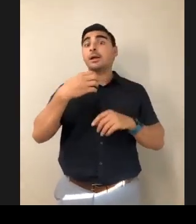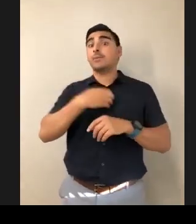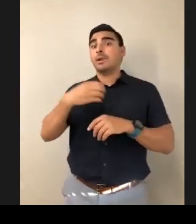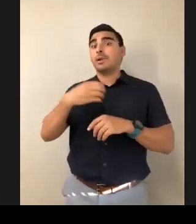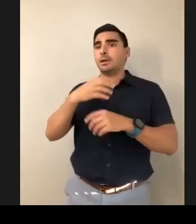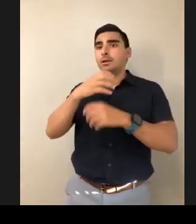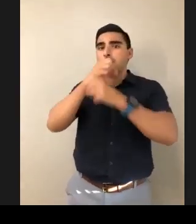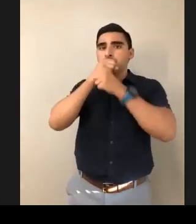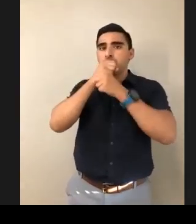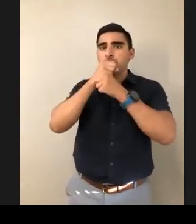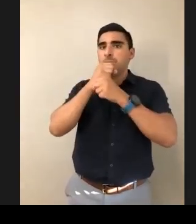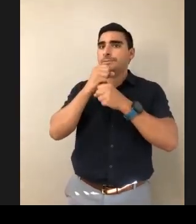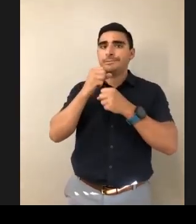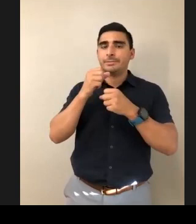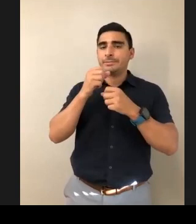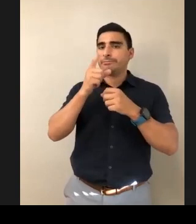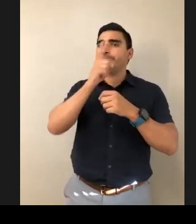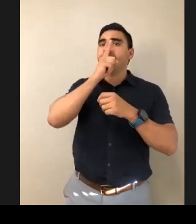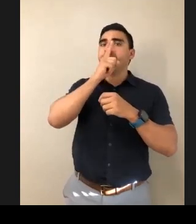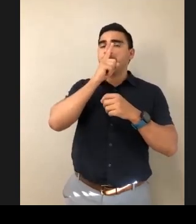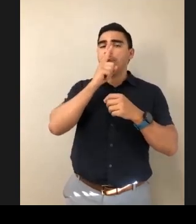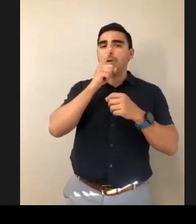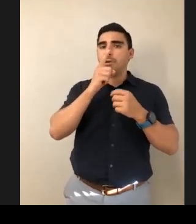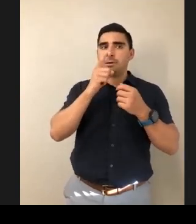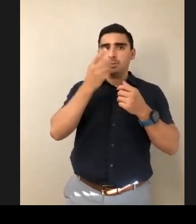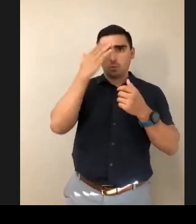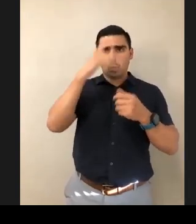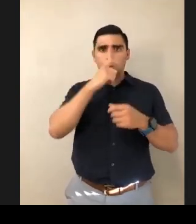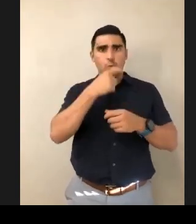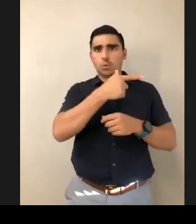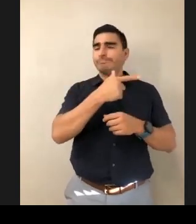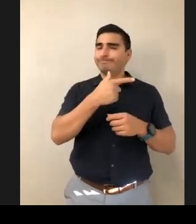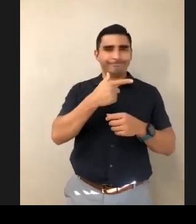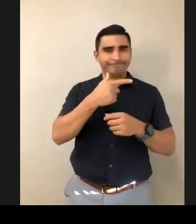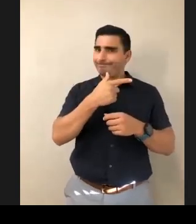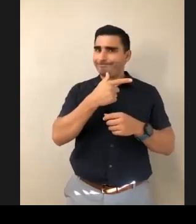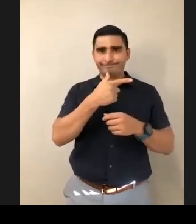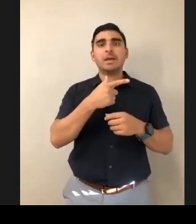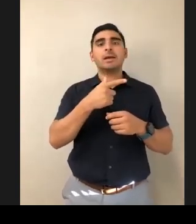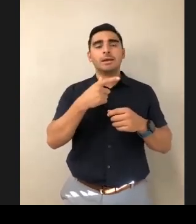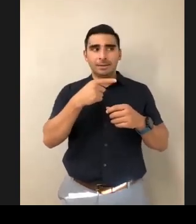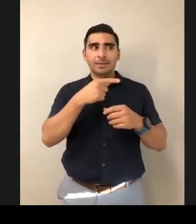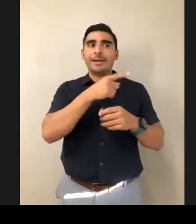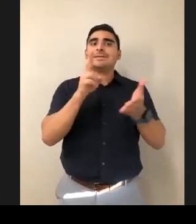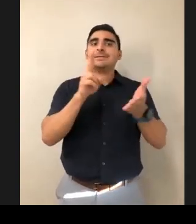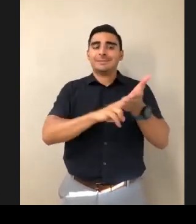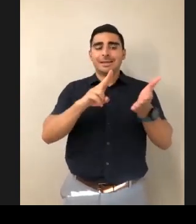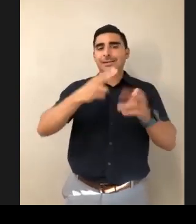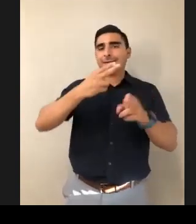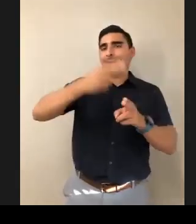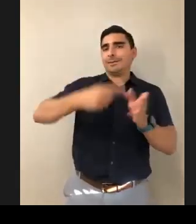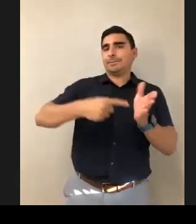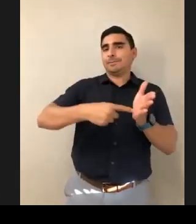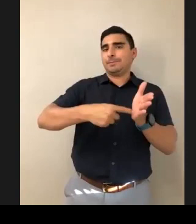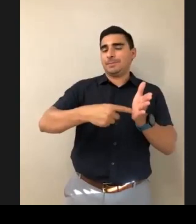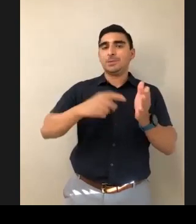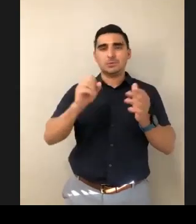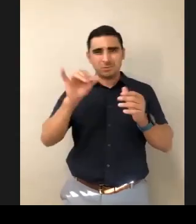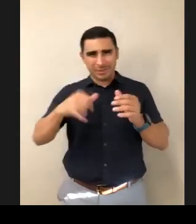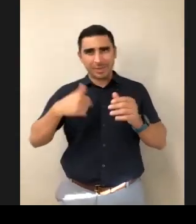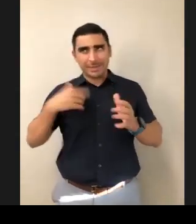teníamos las quejas, porque para tener disciplina necesitamos ver que la gente se